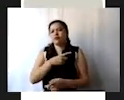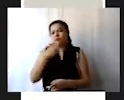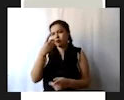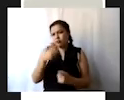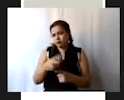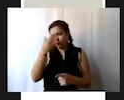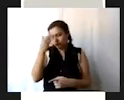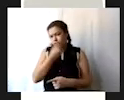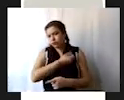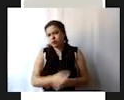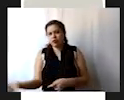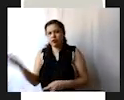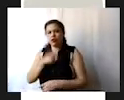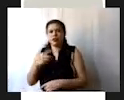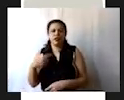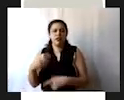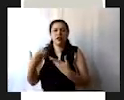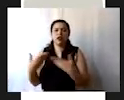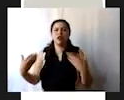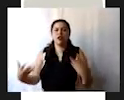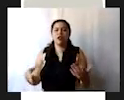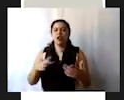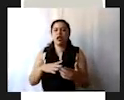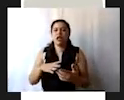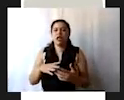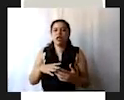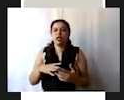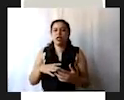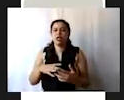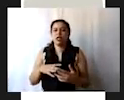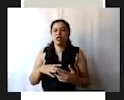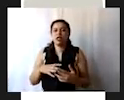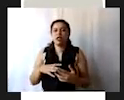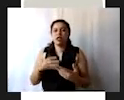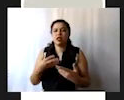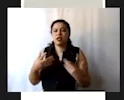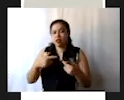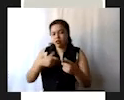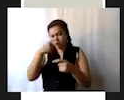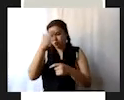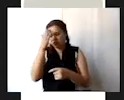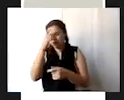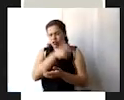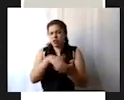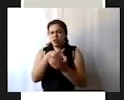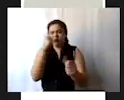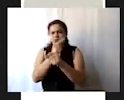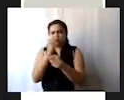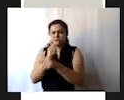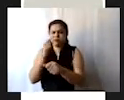en cuenta las capacidades actualmente existentes, identificar los conocimientos locales y